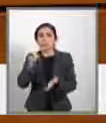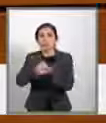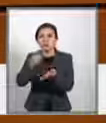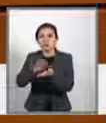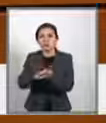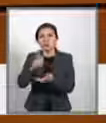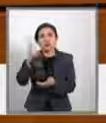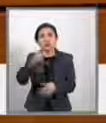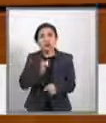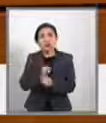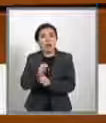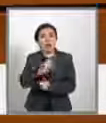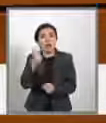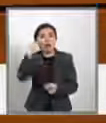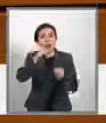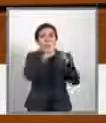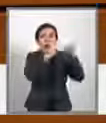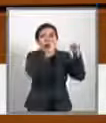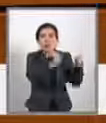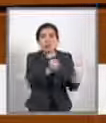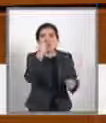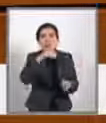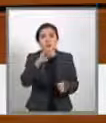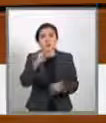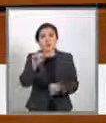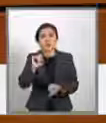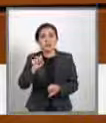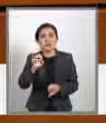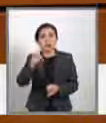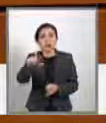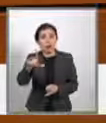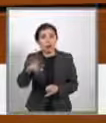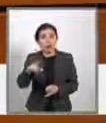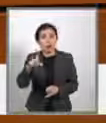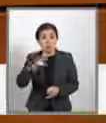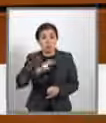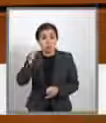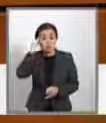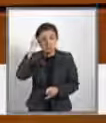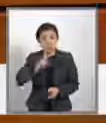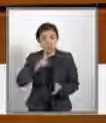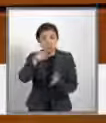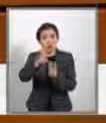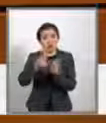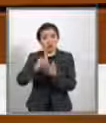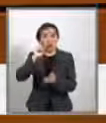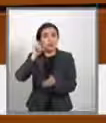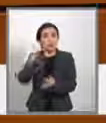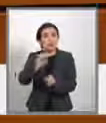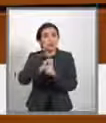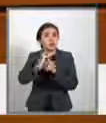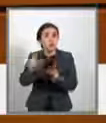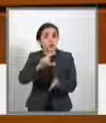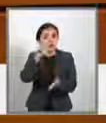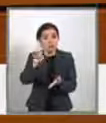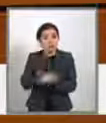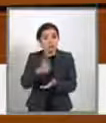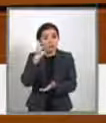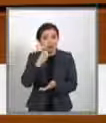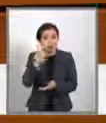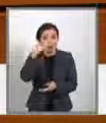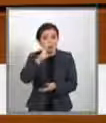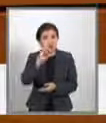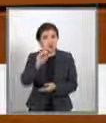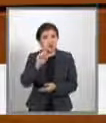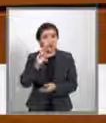vigor de la autonomía de la Fiscalía General de la República. Nuestra Constitución es clara. La ley orgánica de la